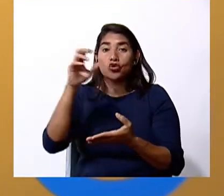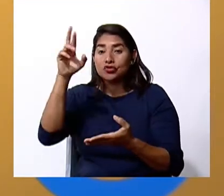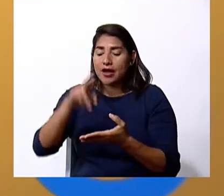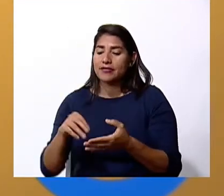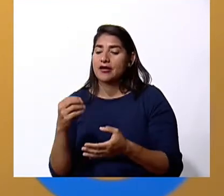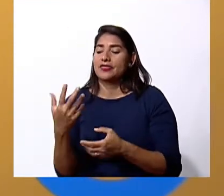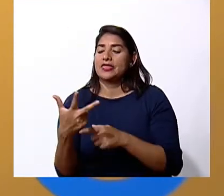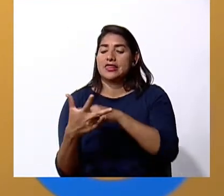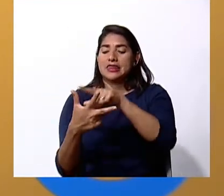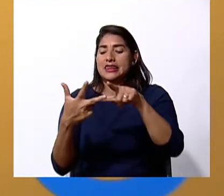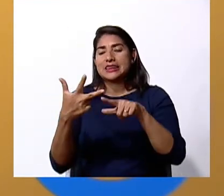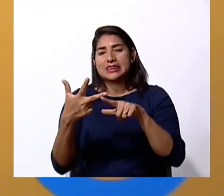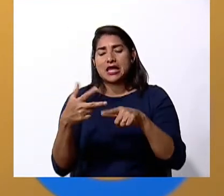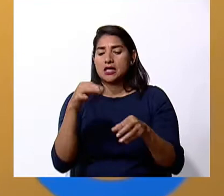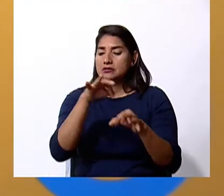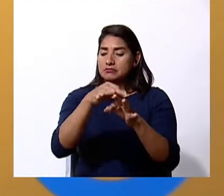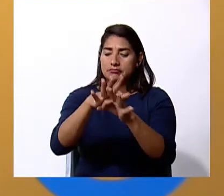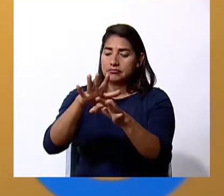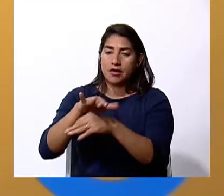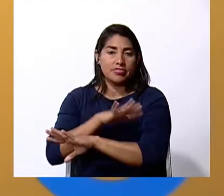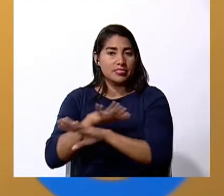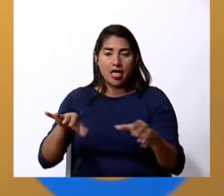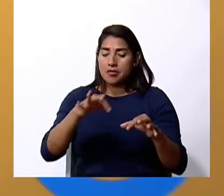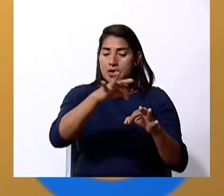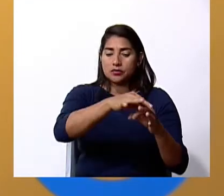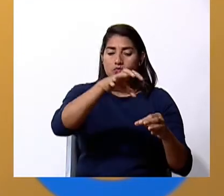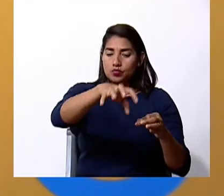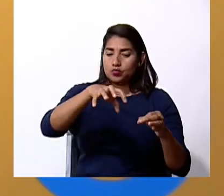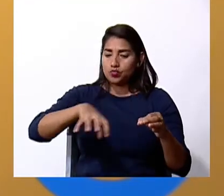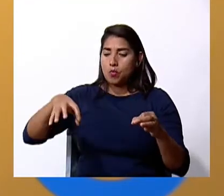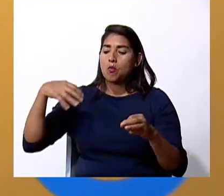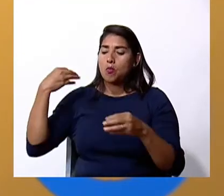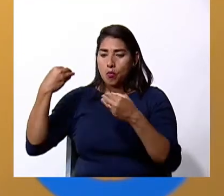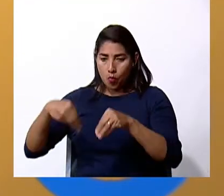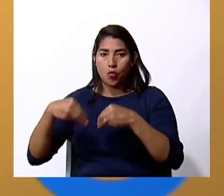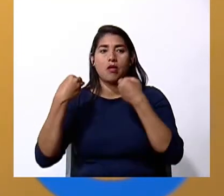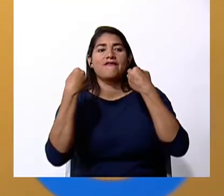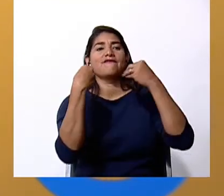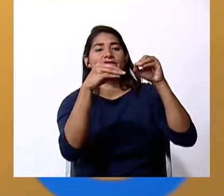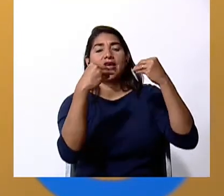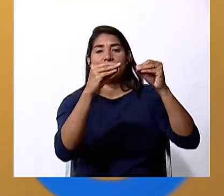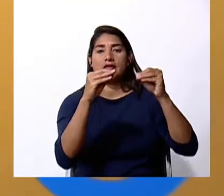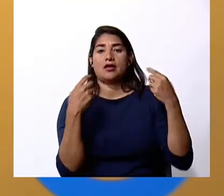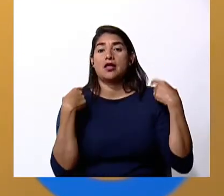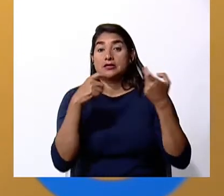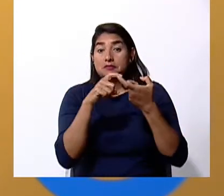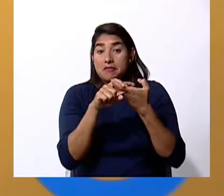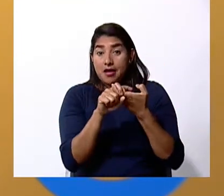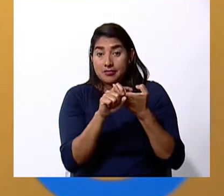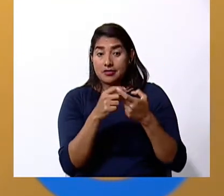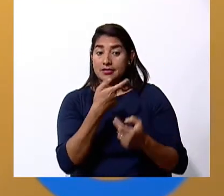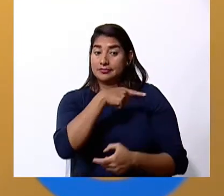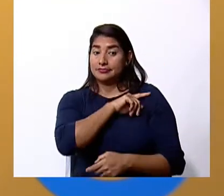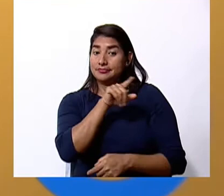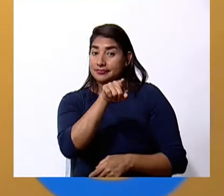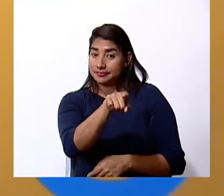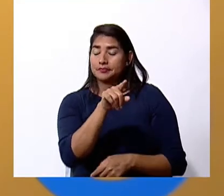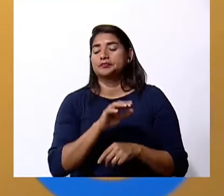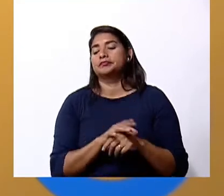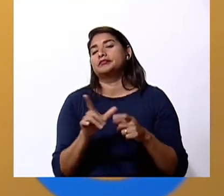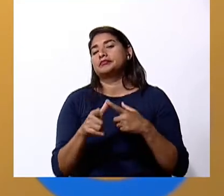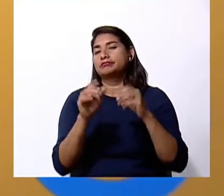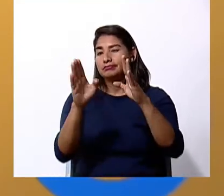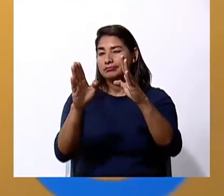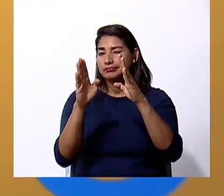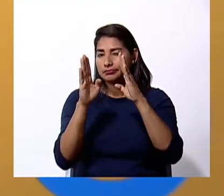3 cosas nada más, que era lo que podíamos venderle a España. Así que quiero que le pongas atención